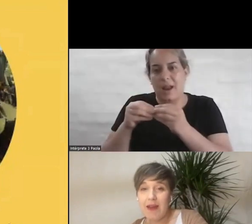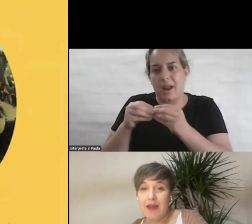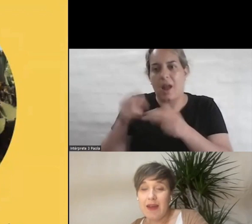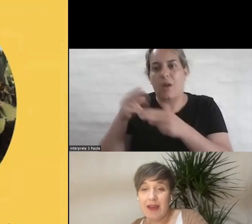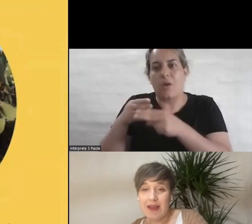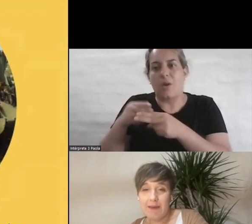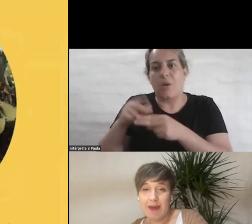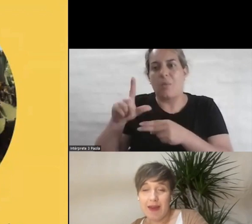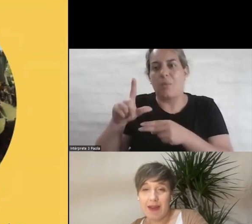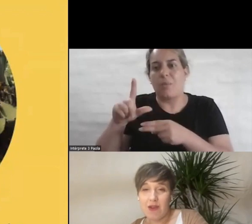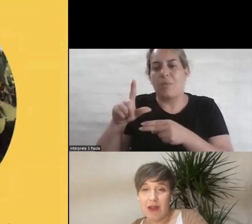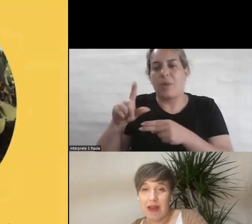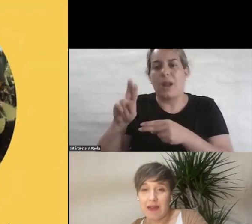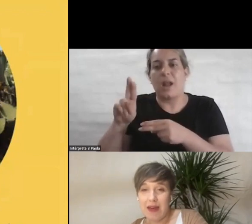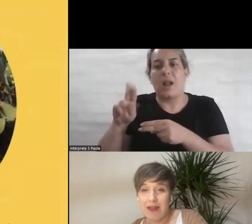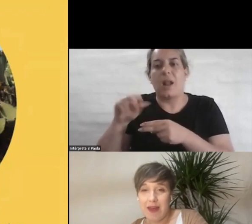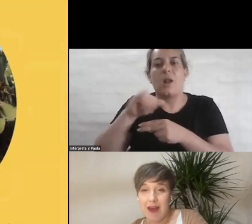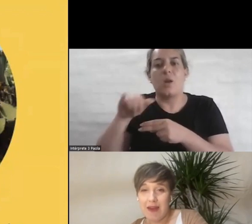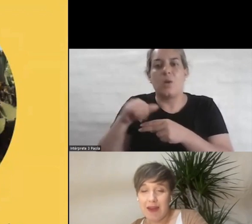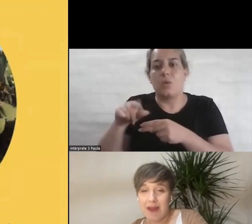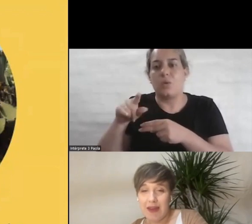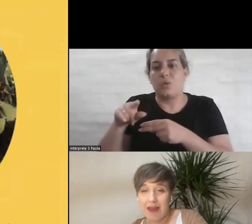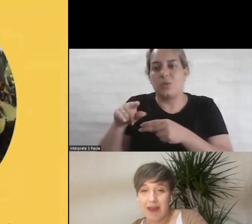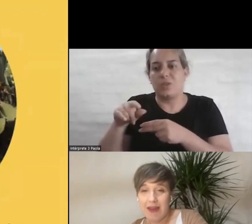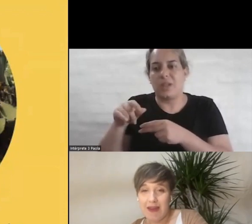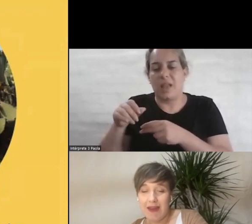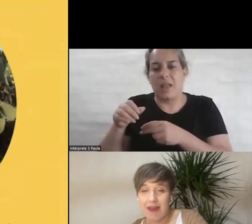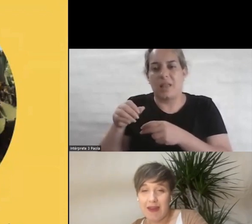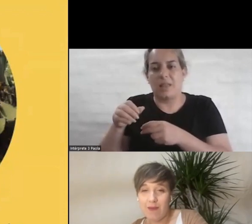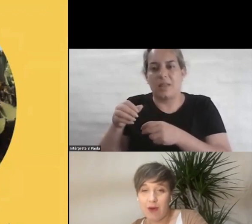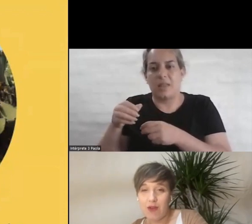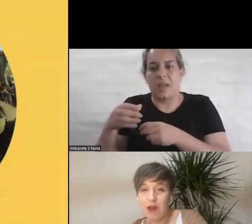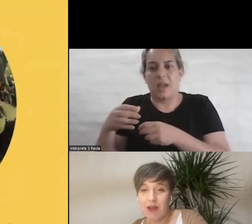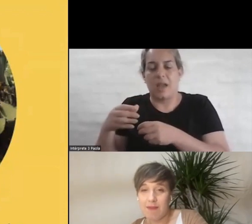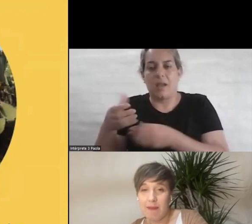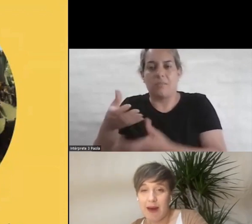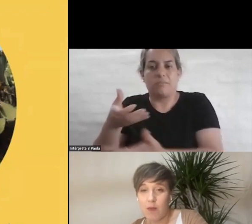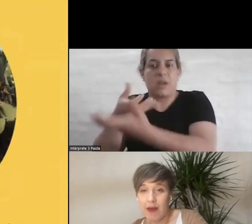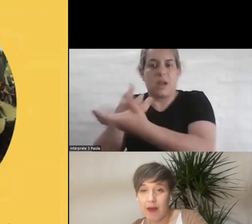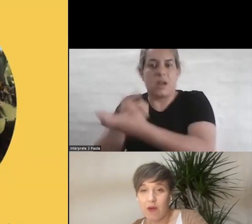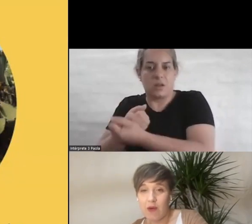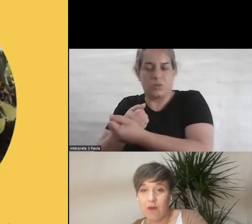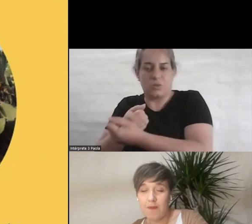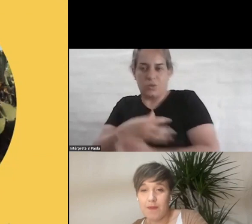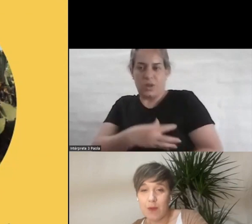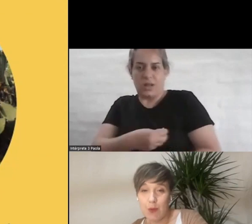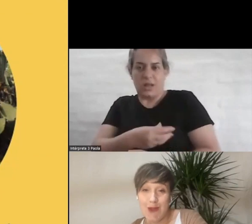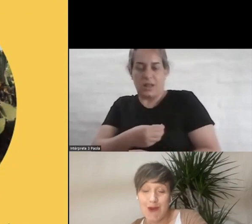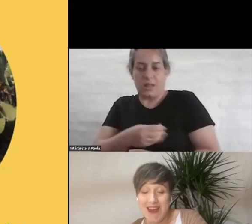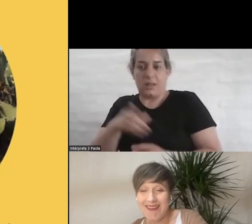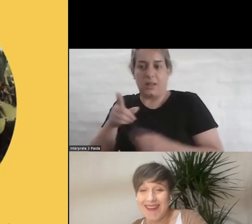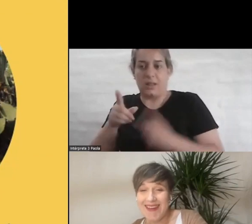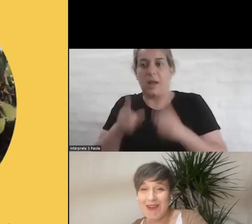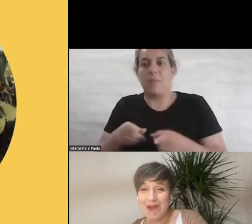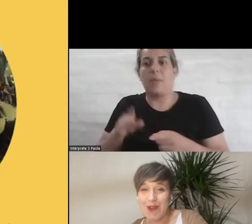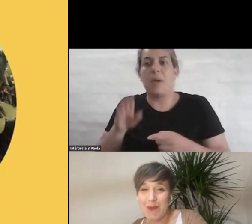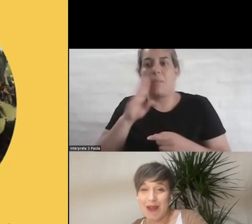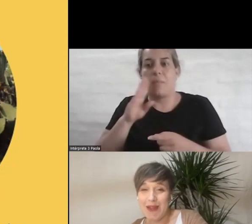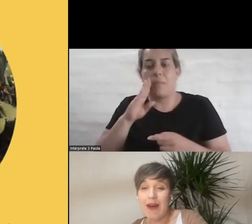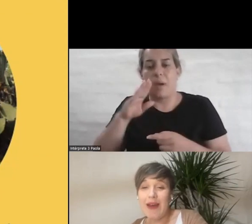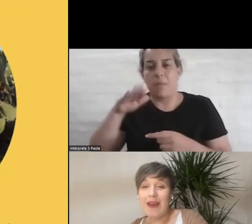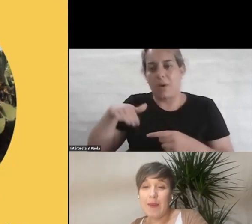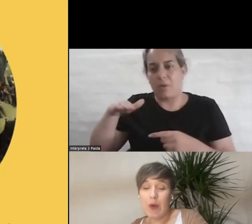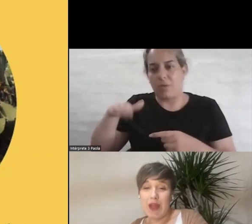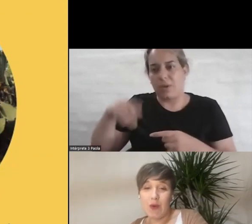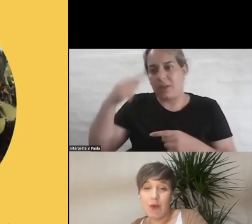ella. Ella también es asesora de lactancia y bueno, y es mamá de un bebé de un niño ya, con síndrome